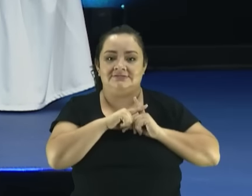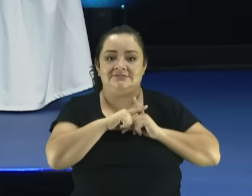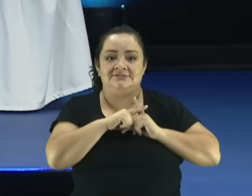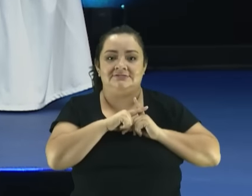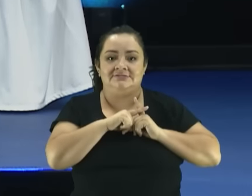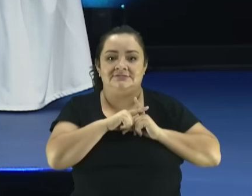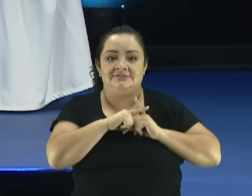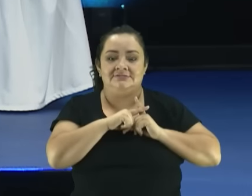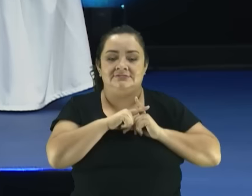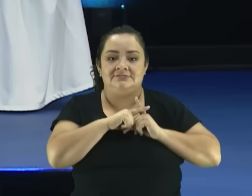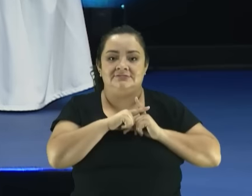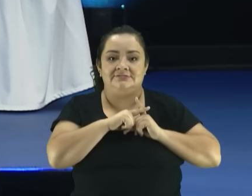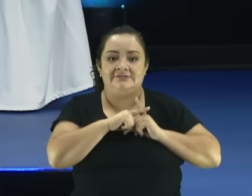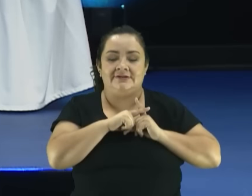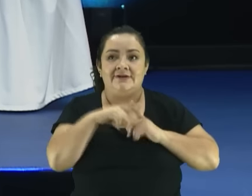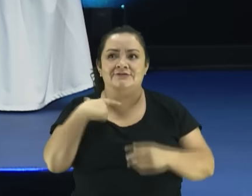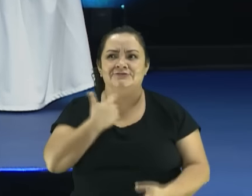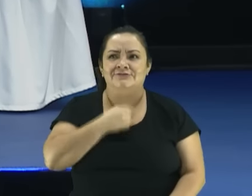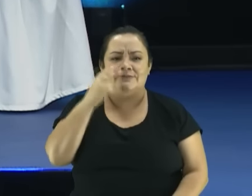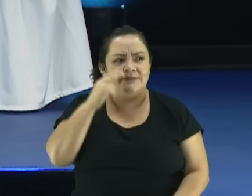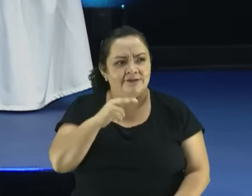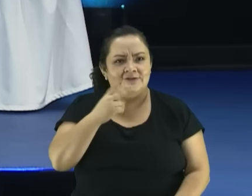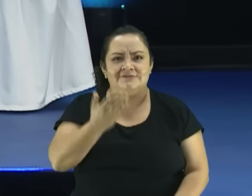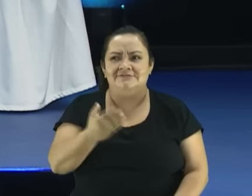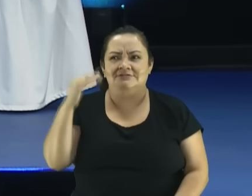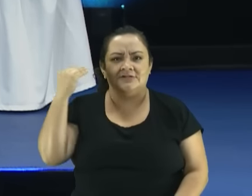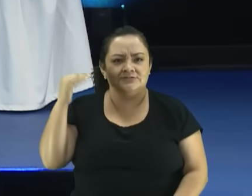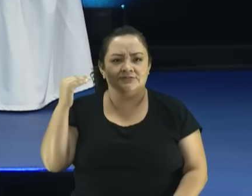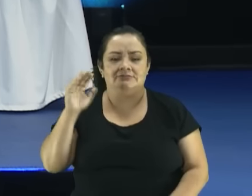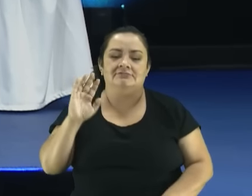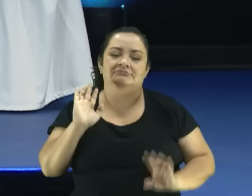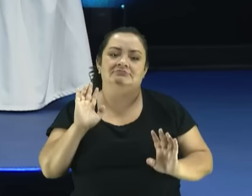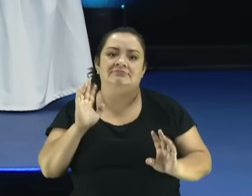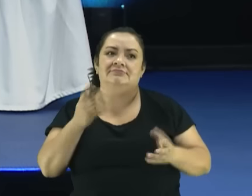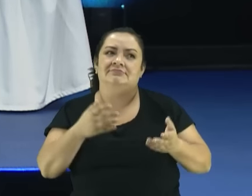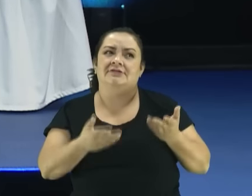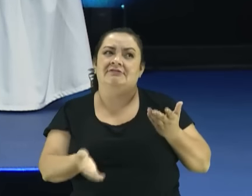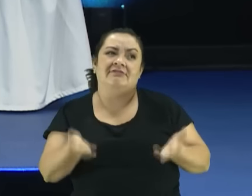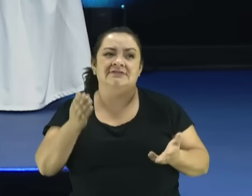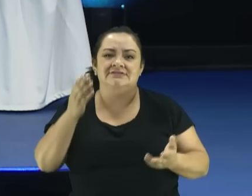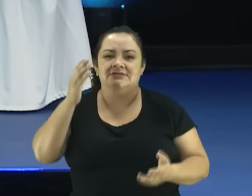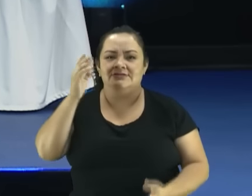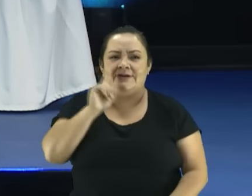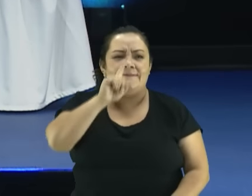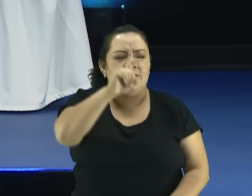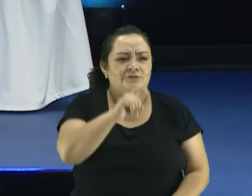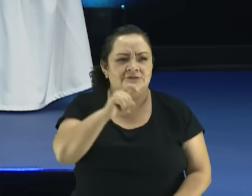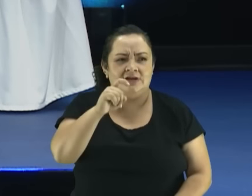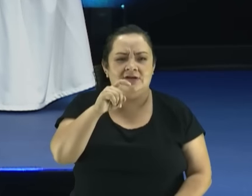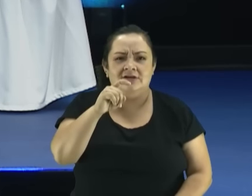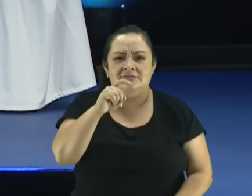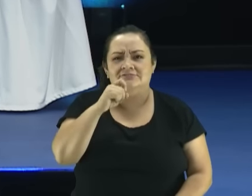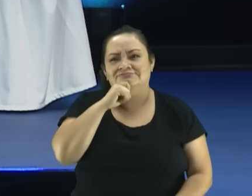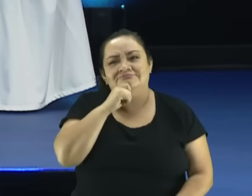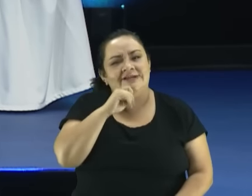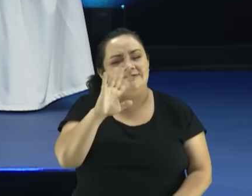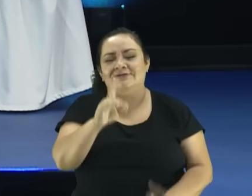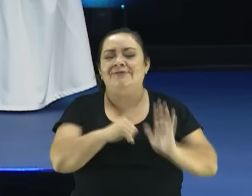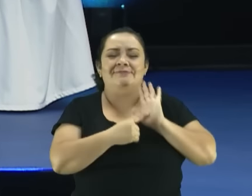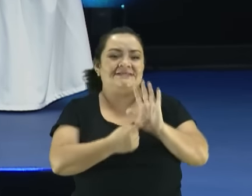cristianos y cuando vemos esas cosas que es una tradición Sí pero genera confusión porque a m me preguntan Y por qué lo ponen es simbolismo hermano es